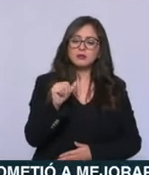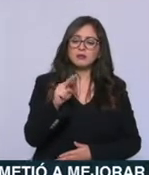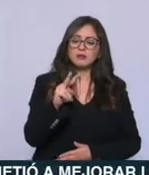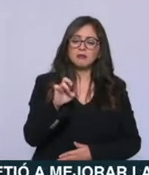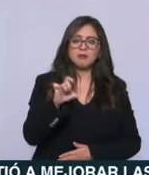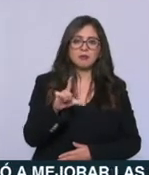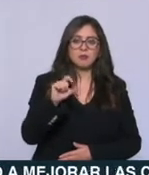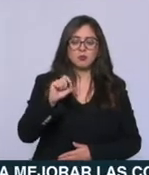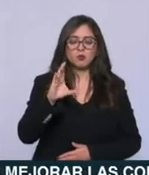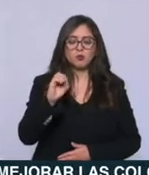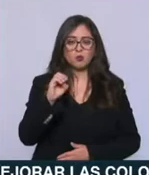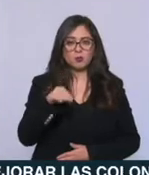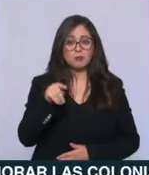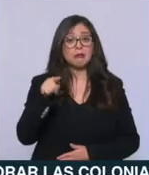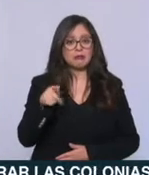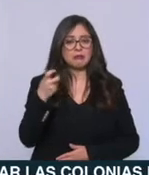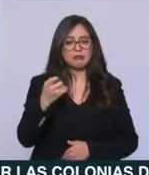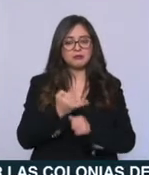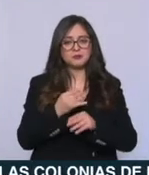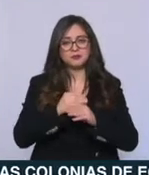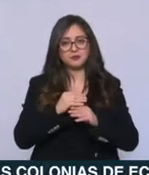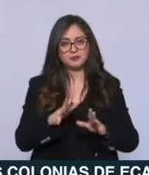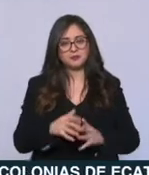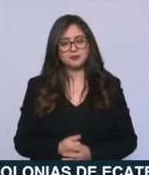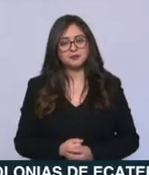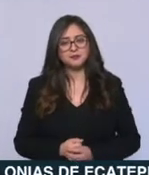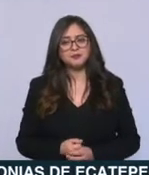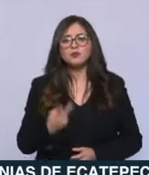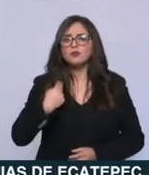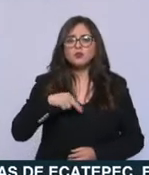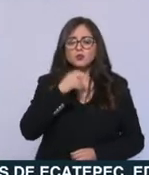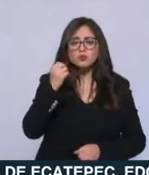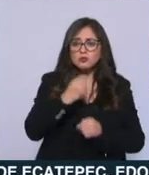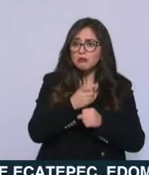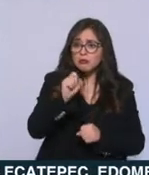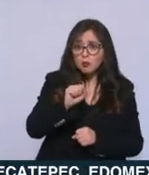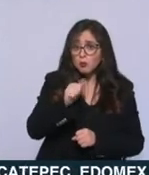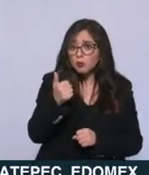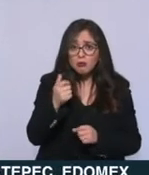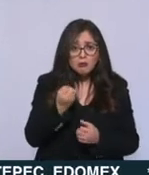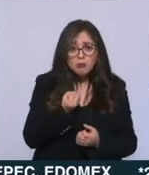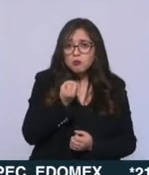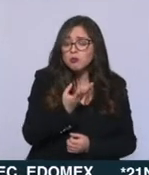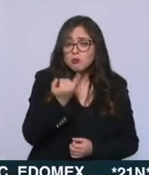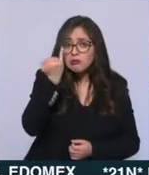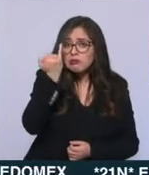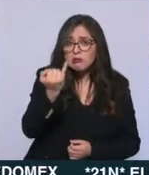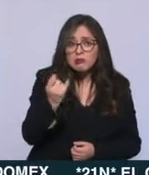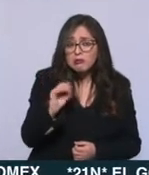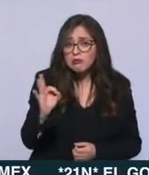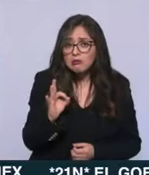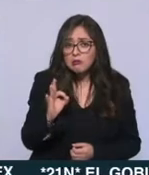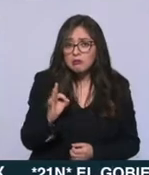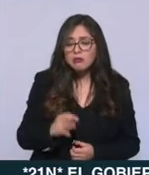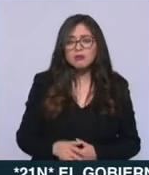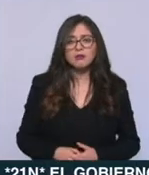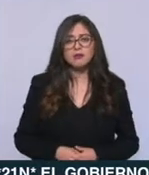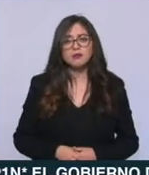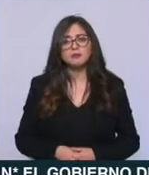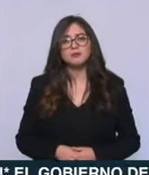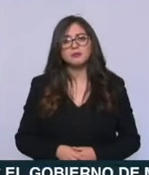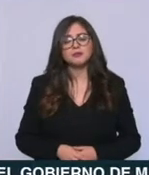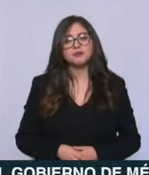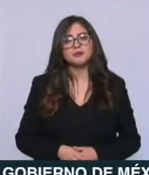cdmxtravel.com, ahí está toda la información. Ahí la buscamos. Secretario, ¿algo que quisiera usted añadir? No, que estamos también, bueno, sí, claro que sí,